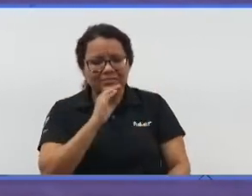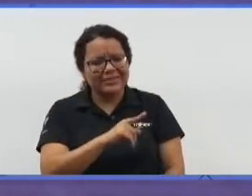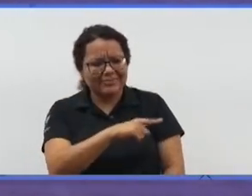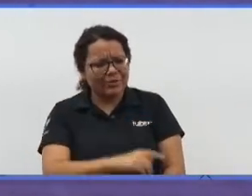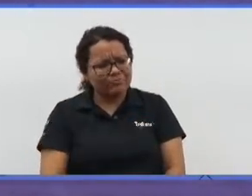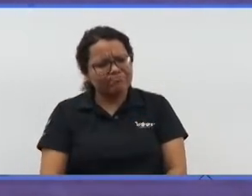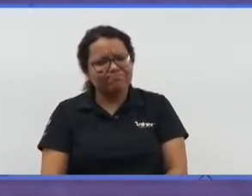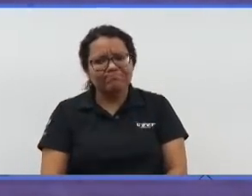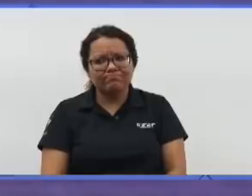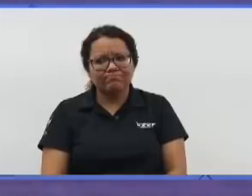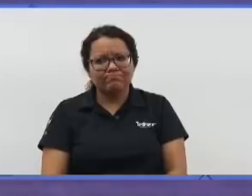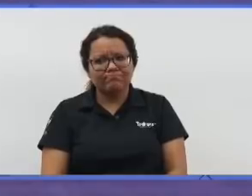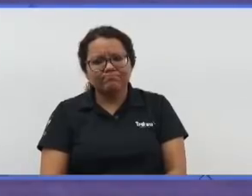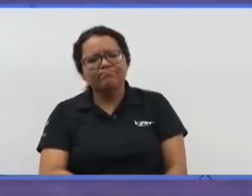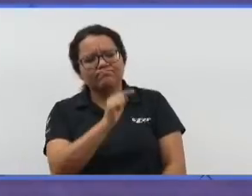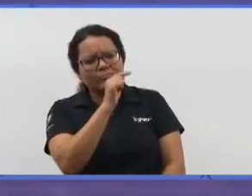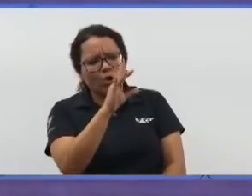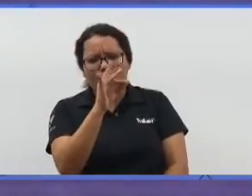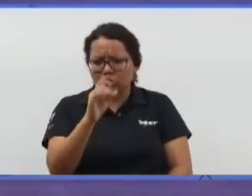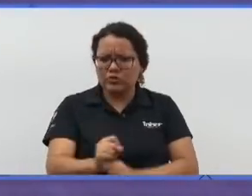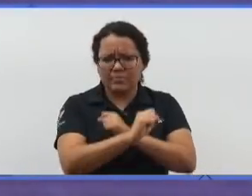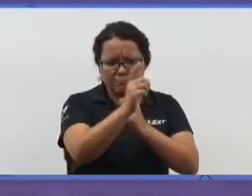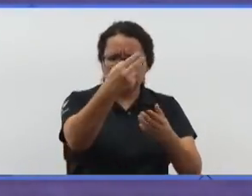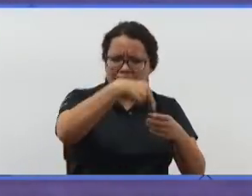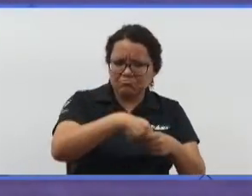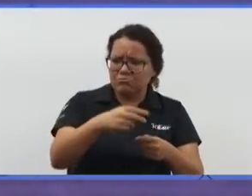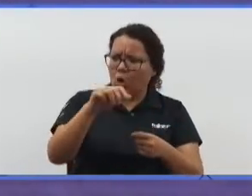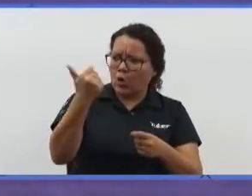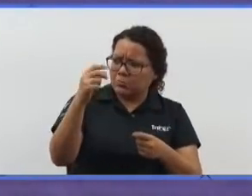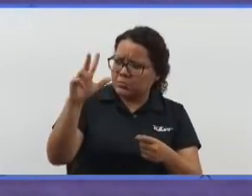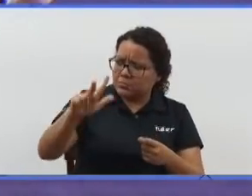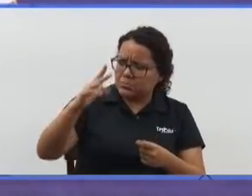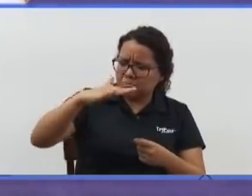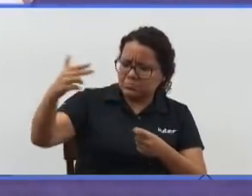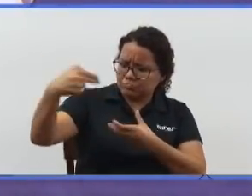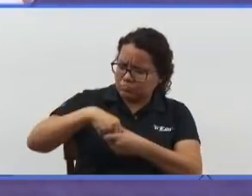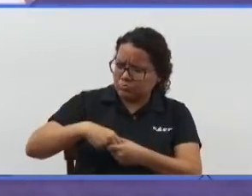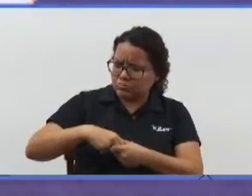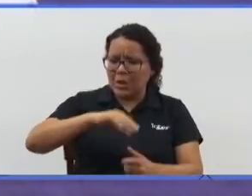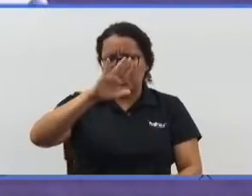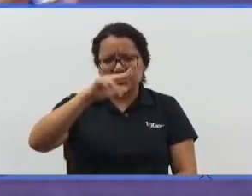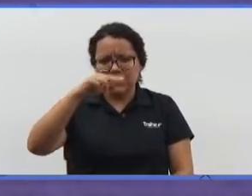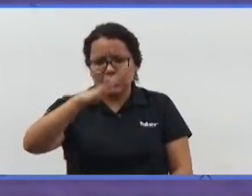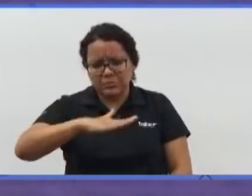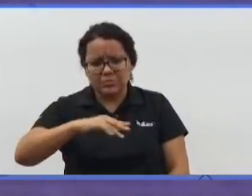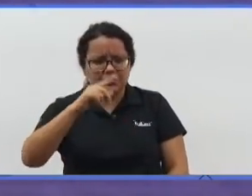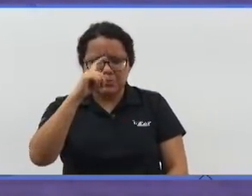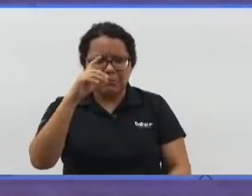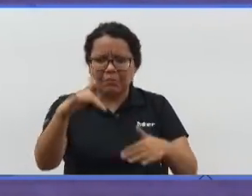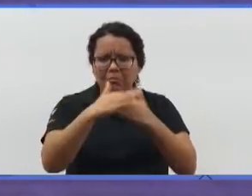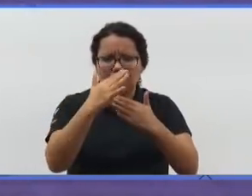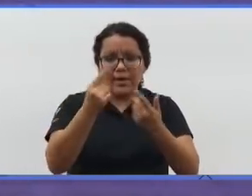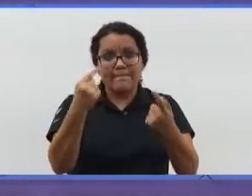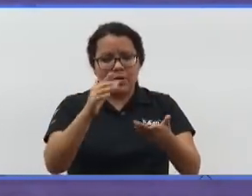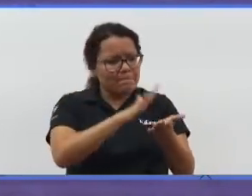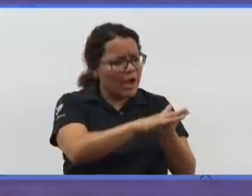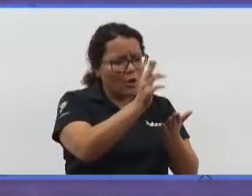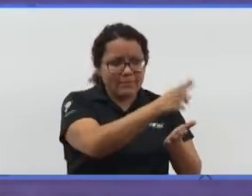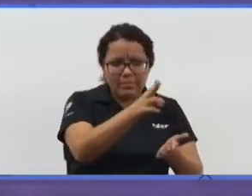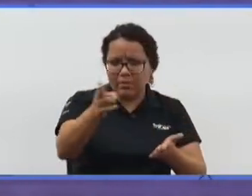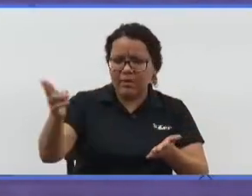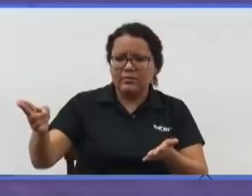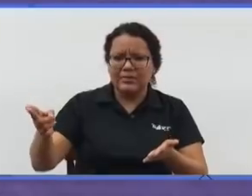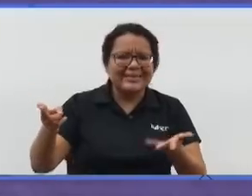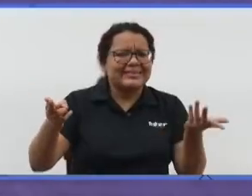contrato a las ocho de la mañana al otro a las doce al otro a las tres de la tarde y a las cinco dejaron de trabajar y porque les pago a todos porque les pagó